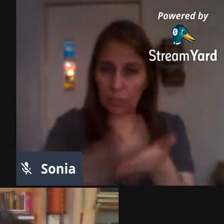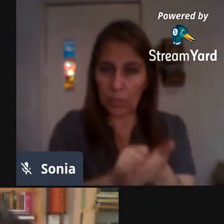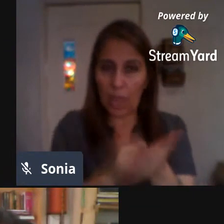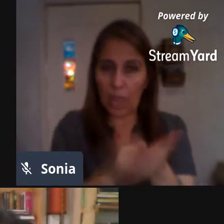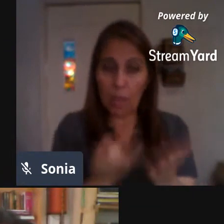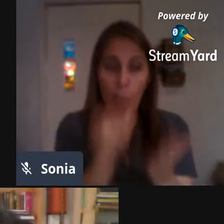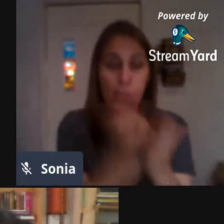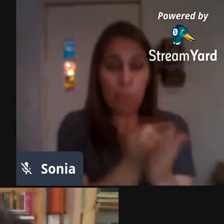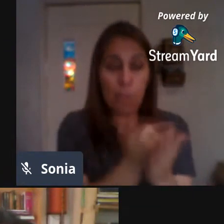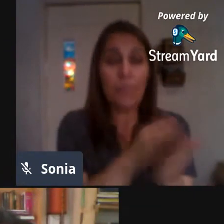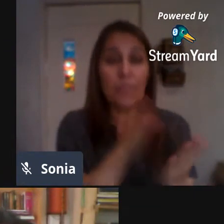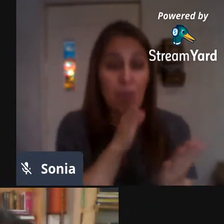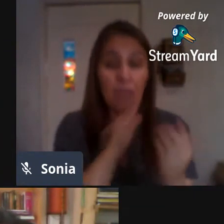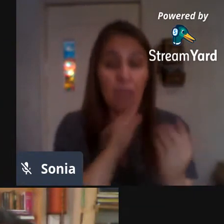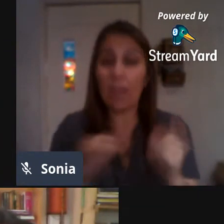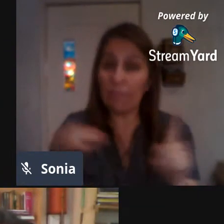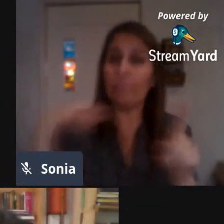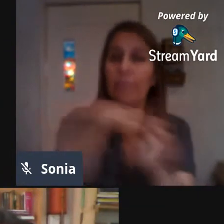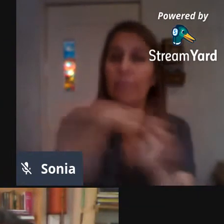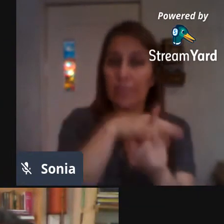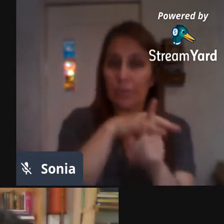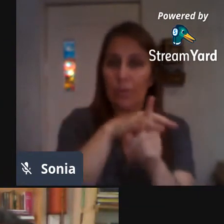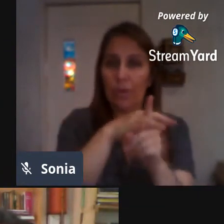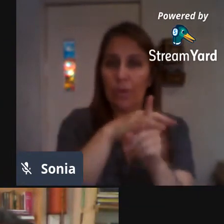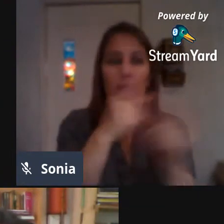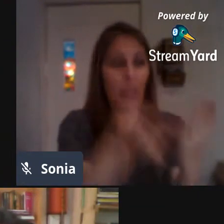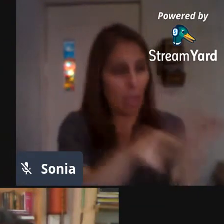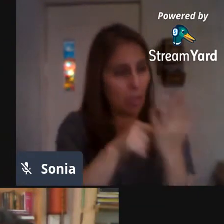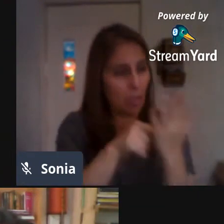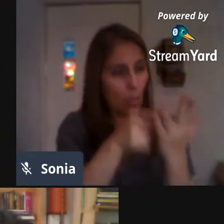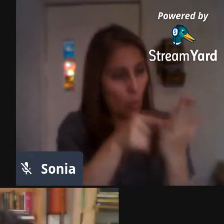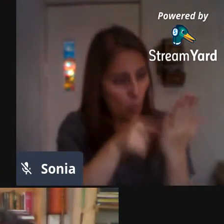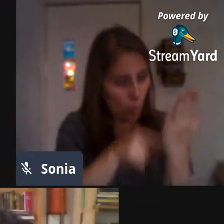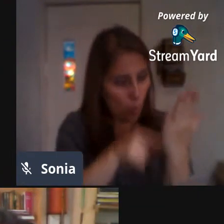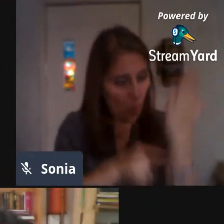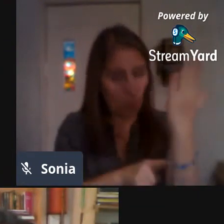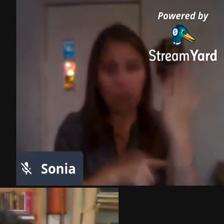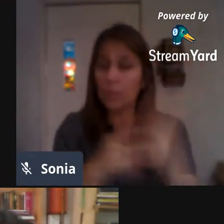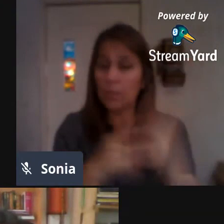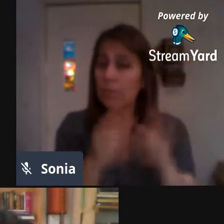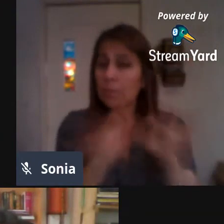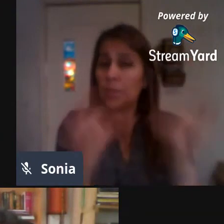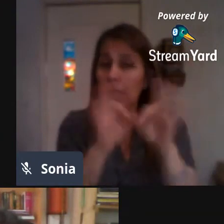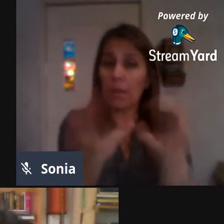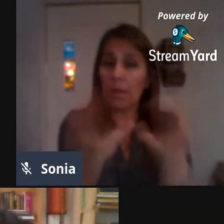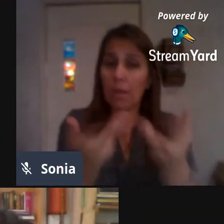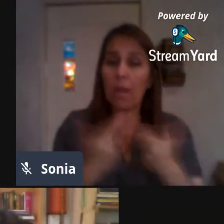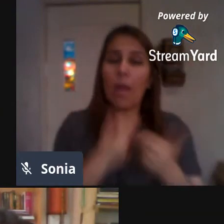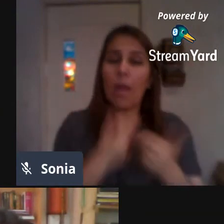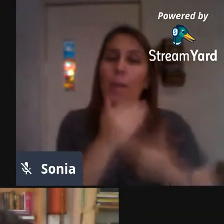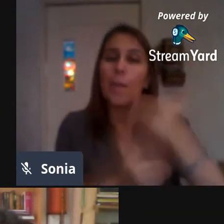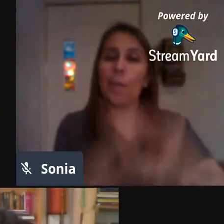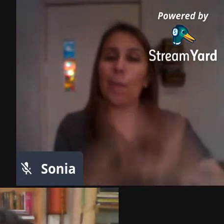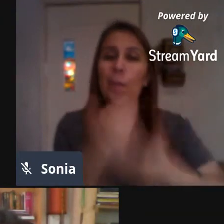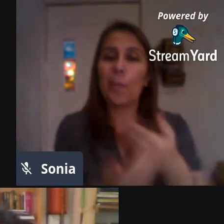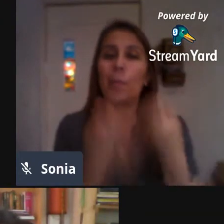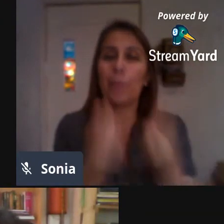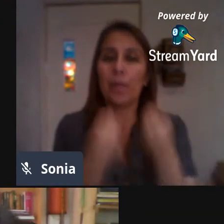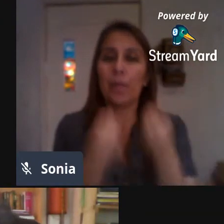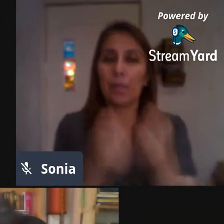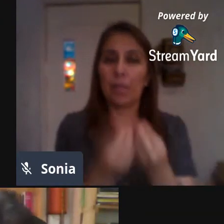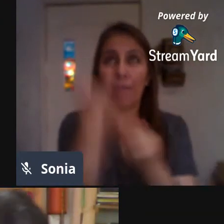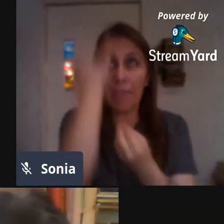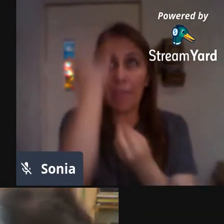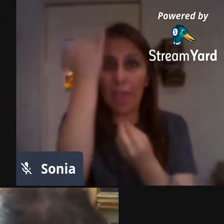vulneradas y demás sería muy interesante que en este punto nos contaras cómo fue ese proceso para anclar esa esa idea